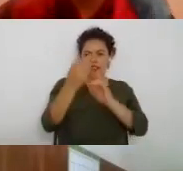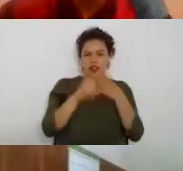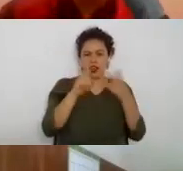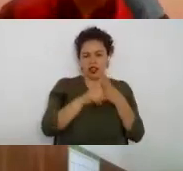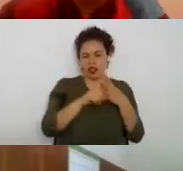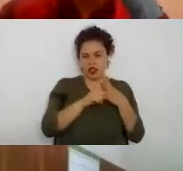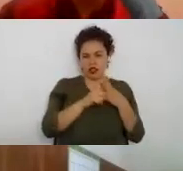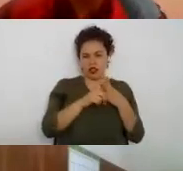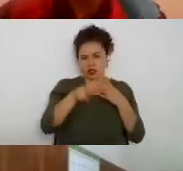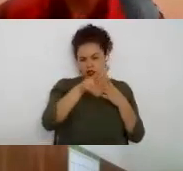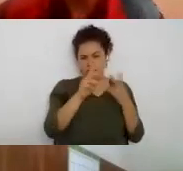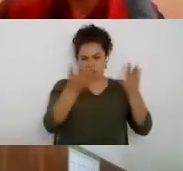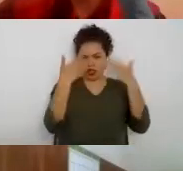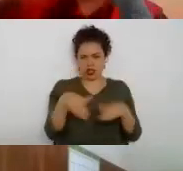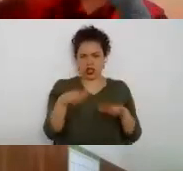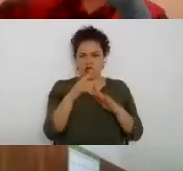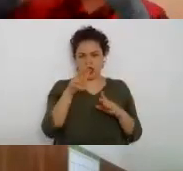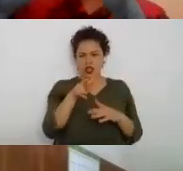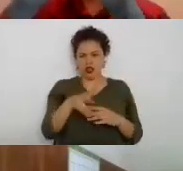de la parte posterior,